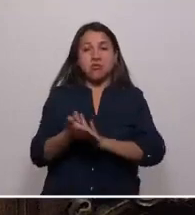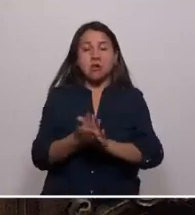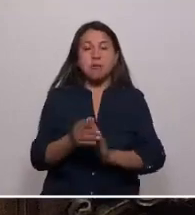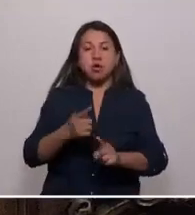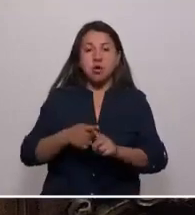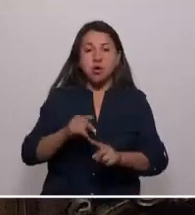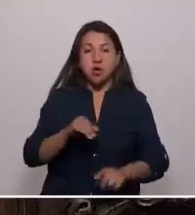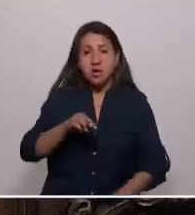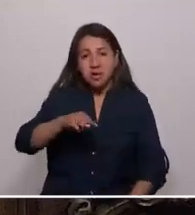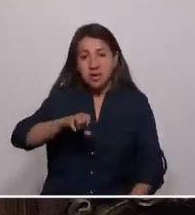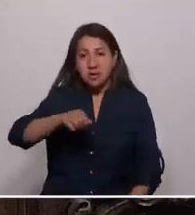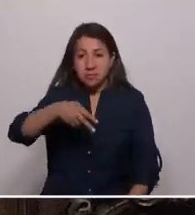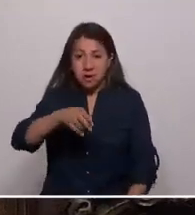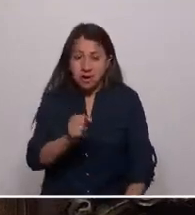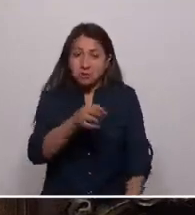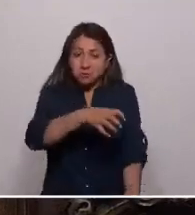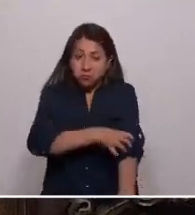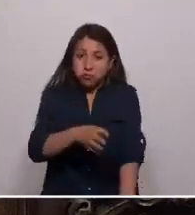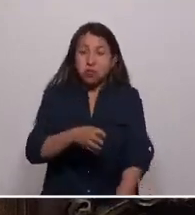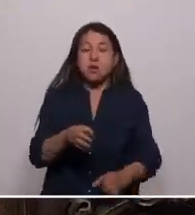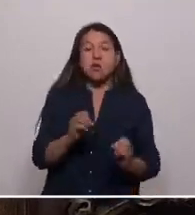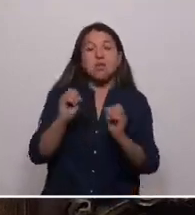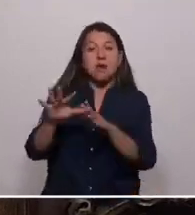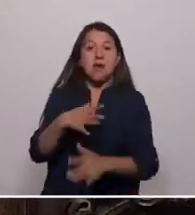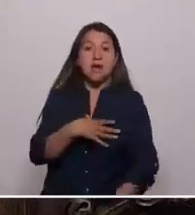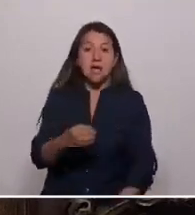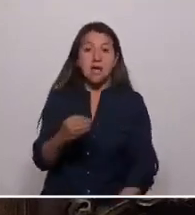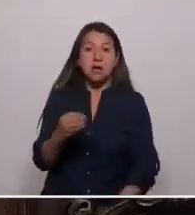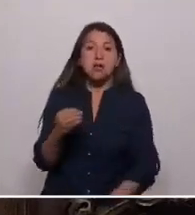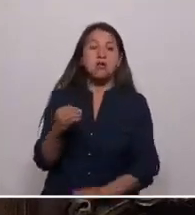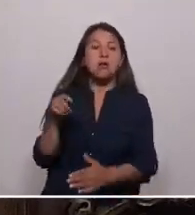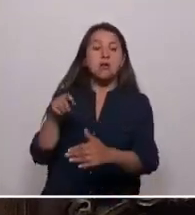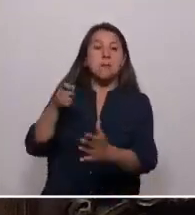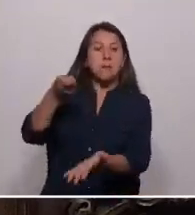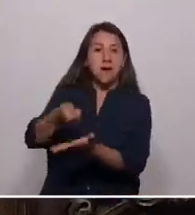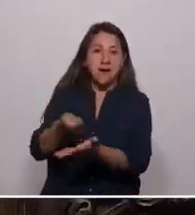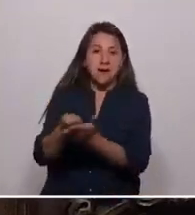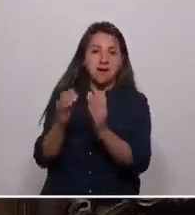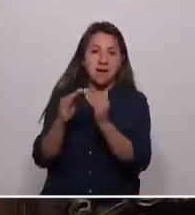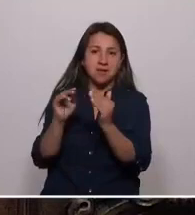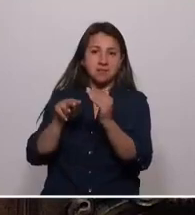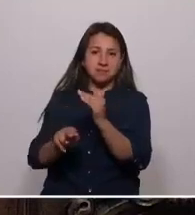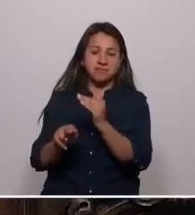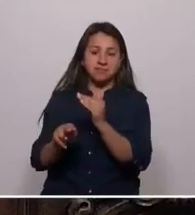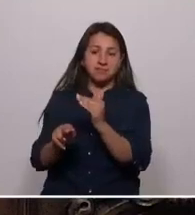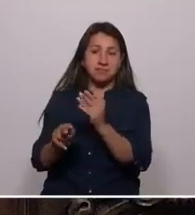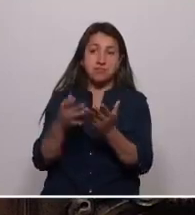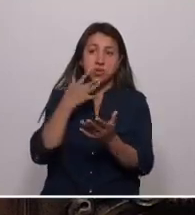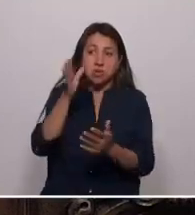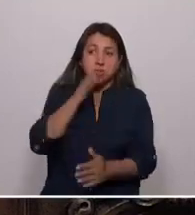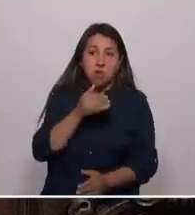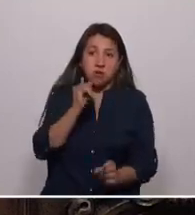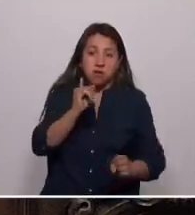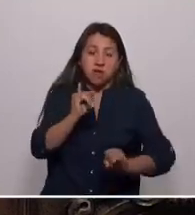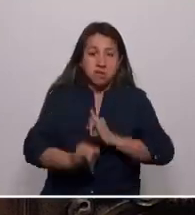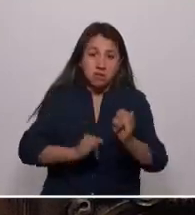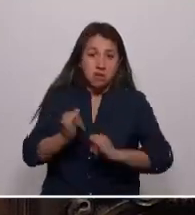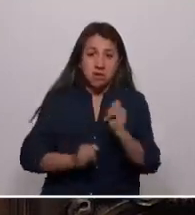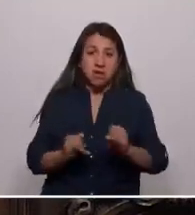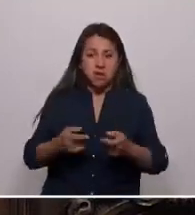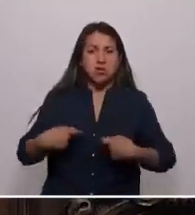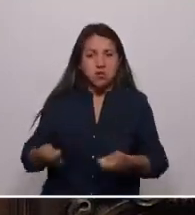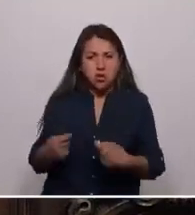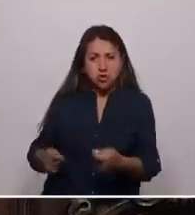sector de La Plata y de Paillaco, tuvo que enviar a su hijo a una pensión de la ciudad por la mala y nula conectividad digital, con los costos